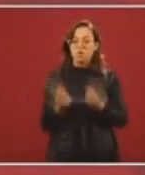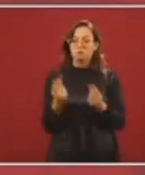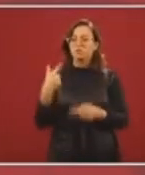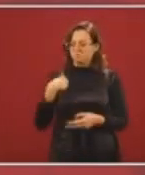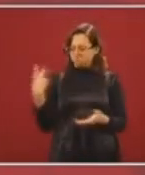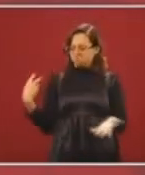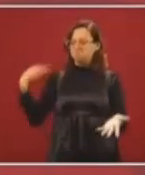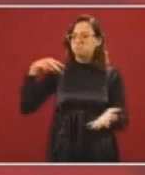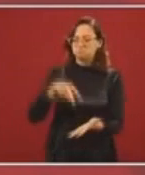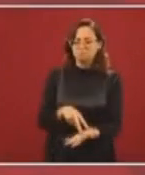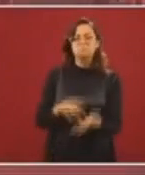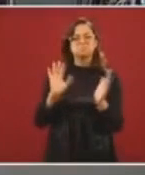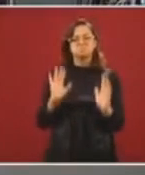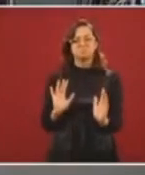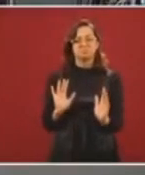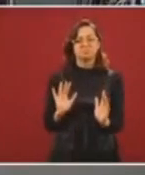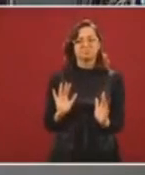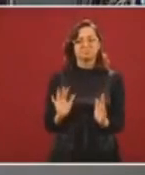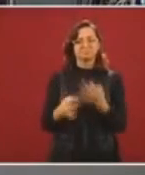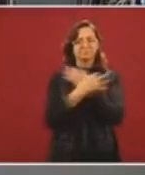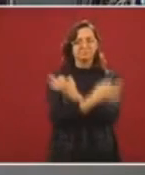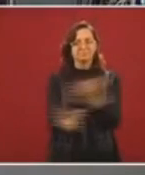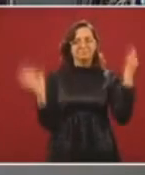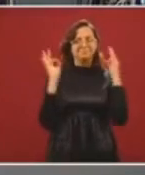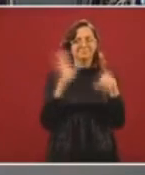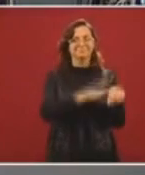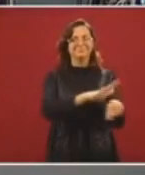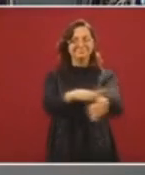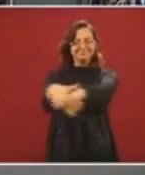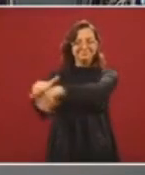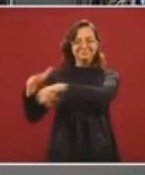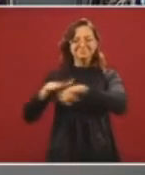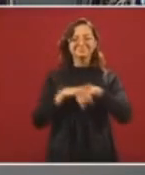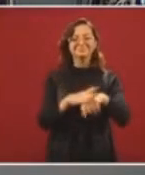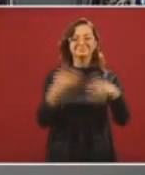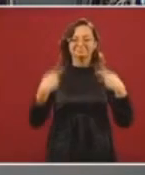aquí les invito a ustedes y le hablo al pueblo.